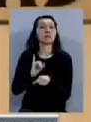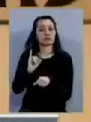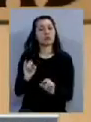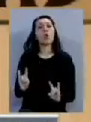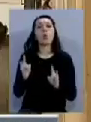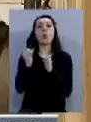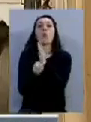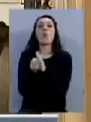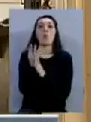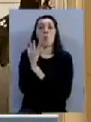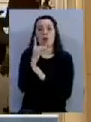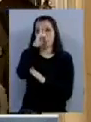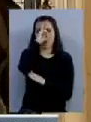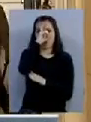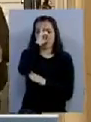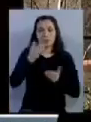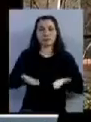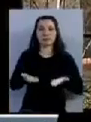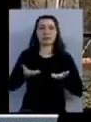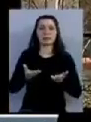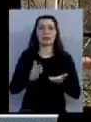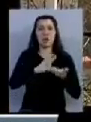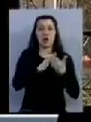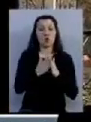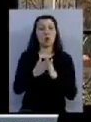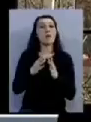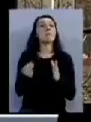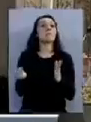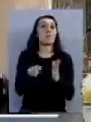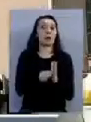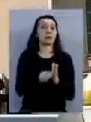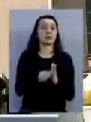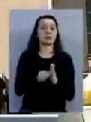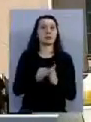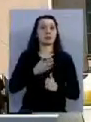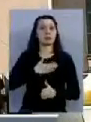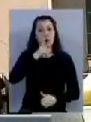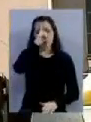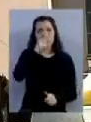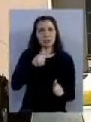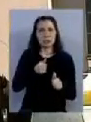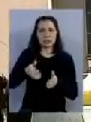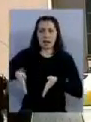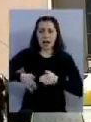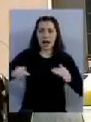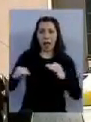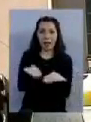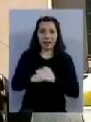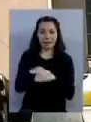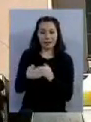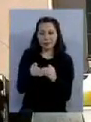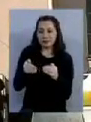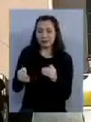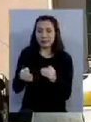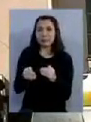construirá un nuevo establecimiento para atender a la comunidad y más. Somos un hospital que está a orilla de carretera y que también,